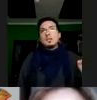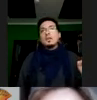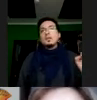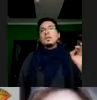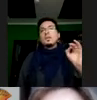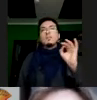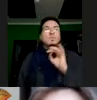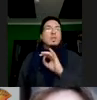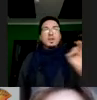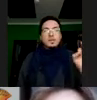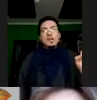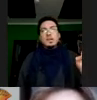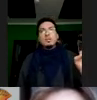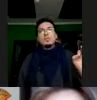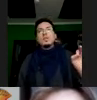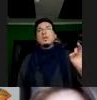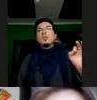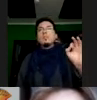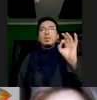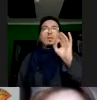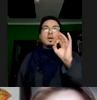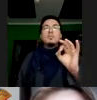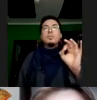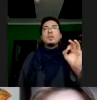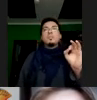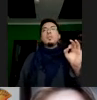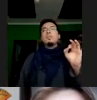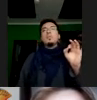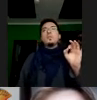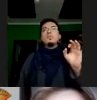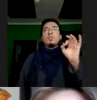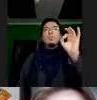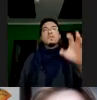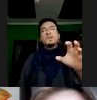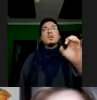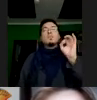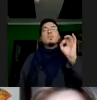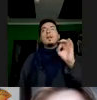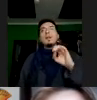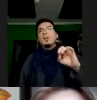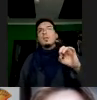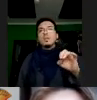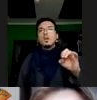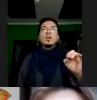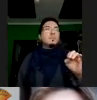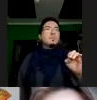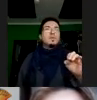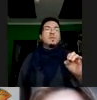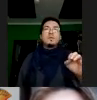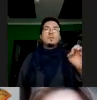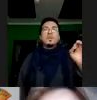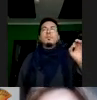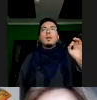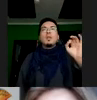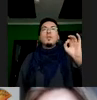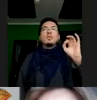alturas de diferentes elementos. Un plano de elevación, por ejemplo, también puede ser un poco más cerca, un poco más lejos, puede ser,